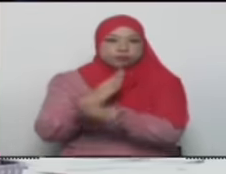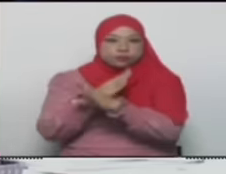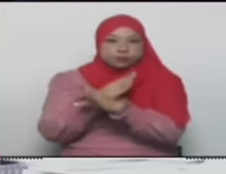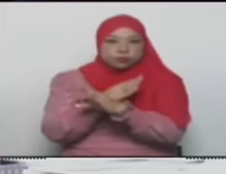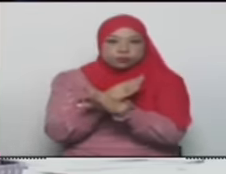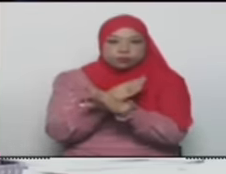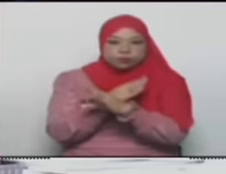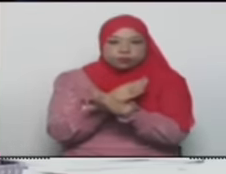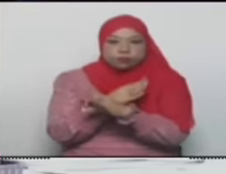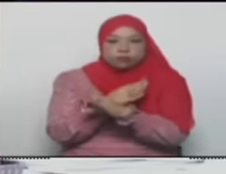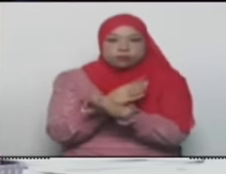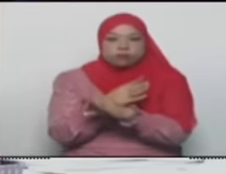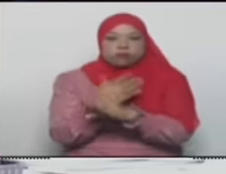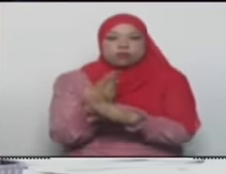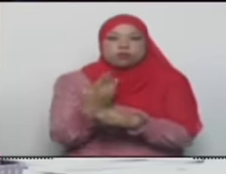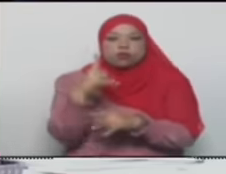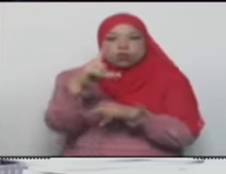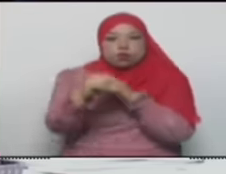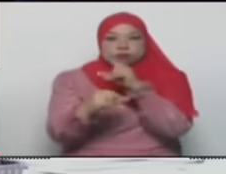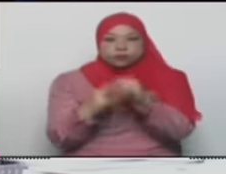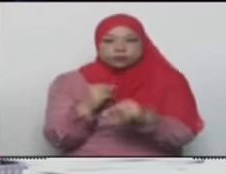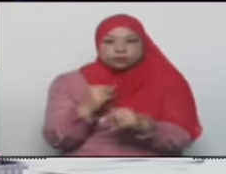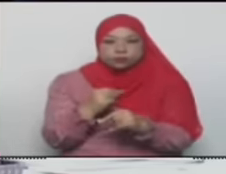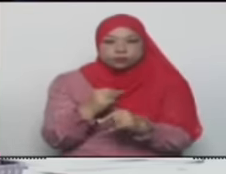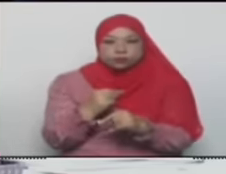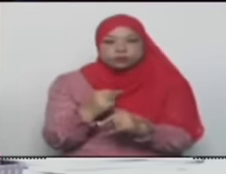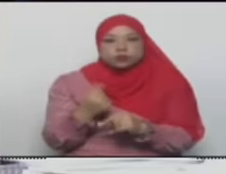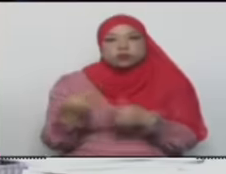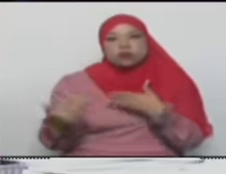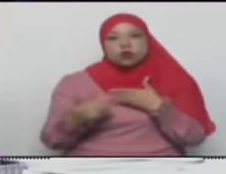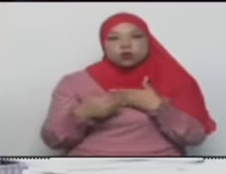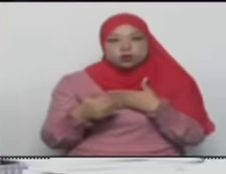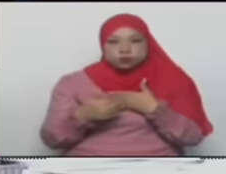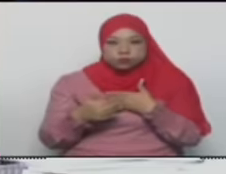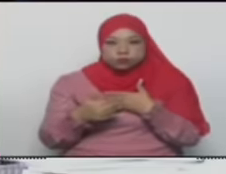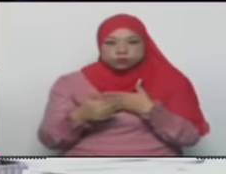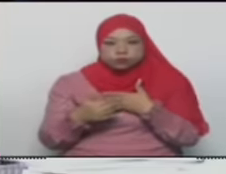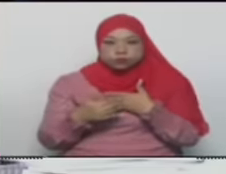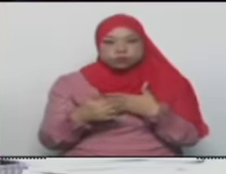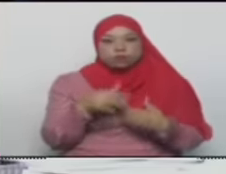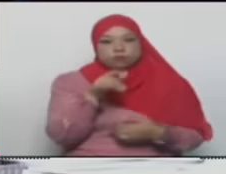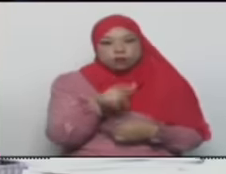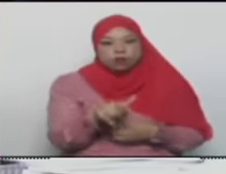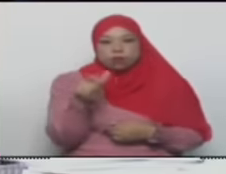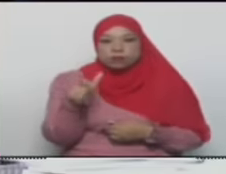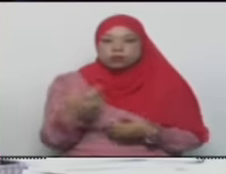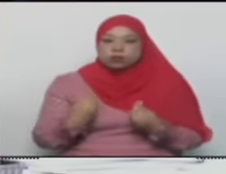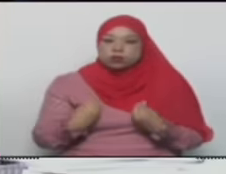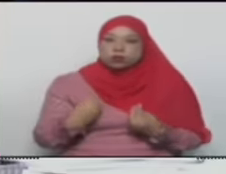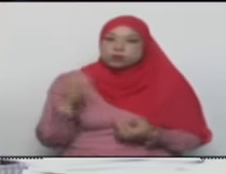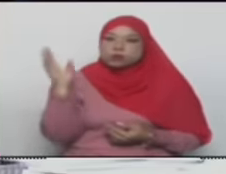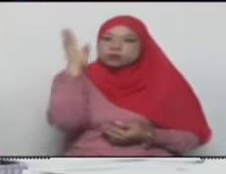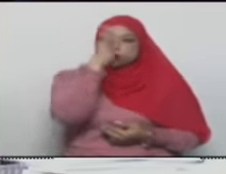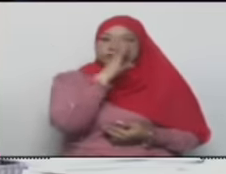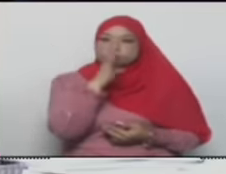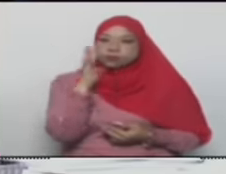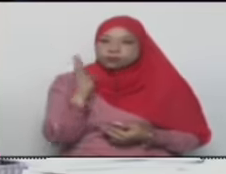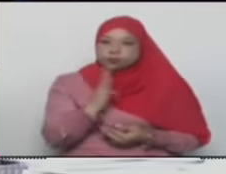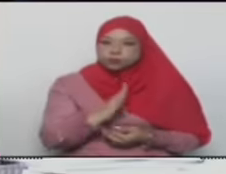de X, antes Twitter, contra los ciudadanos brasileños. Como Elon